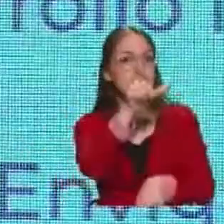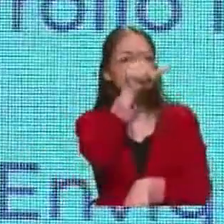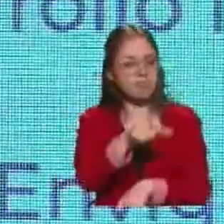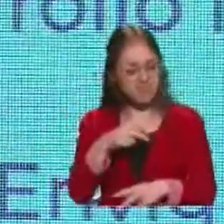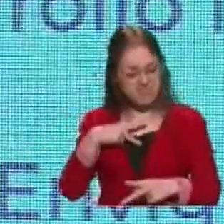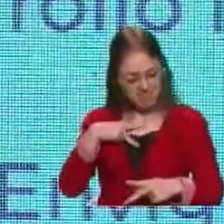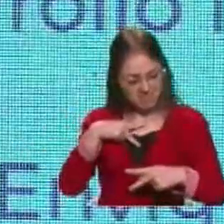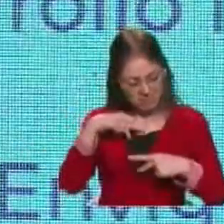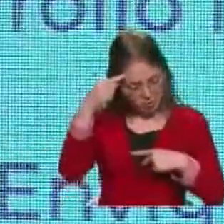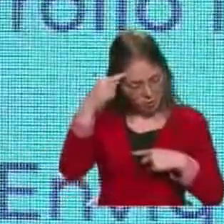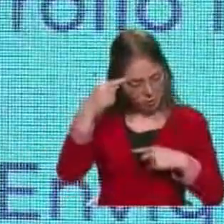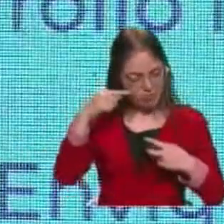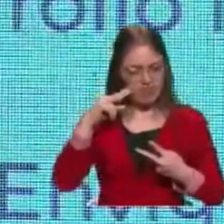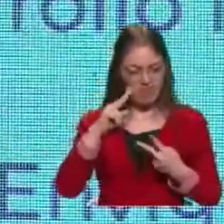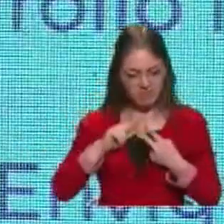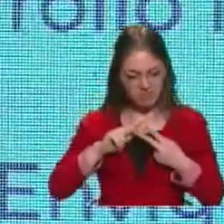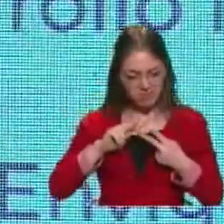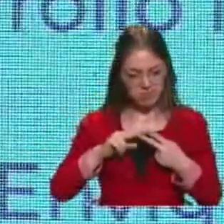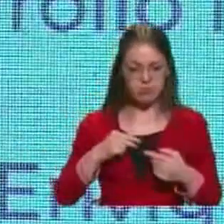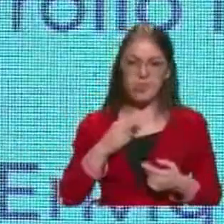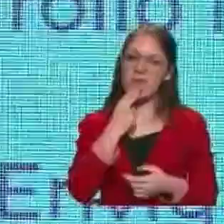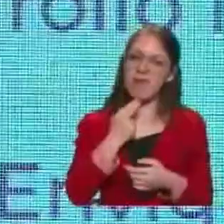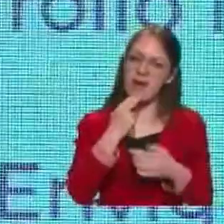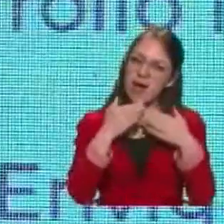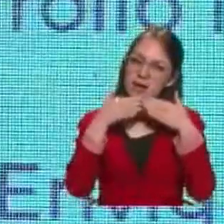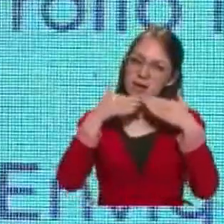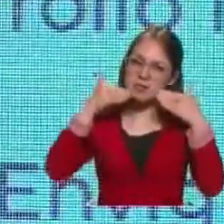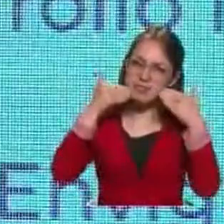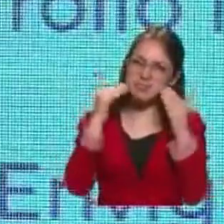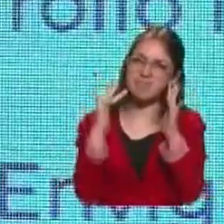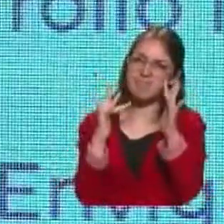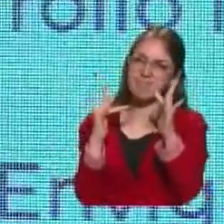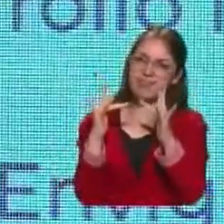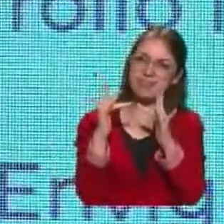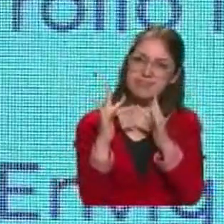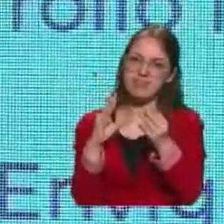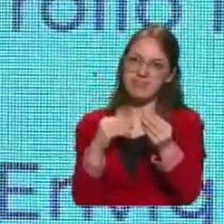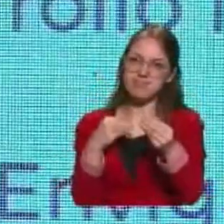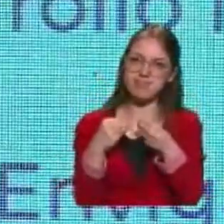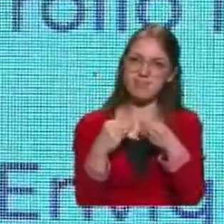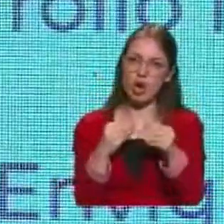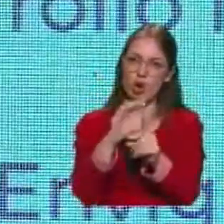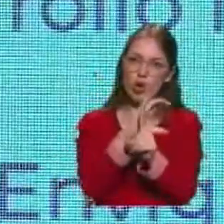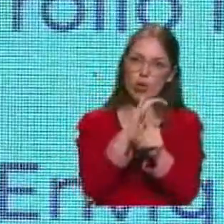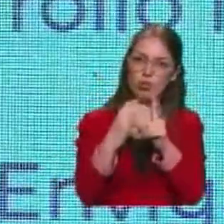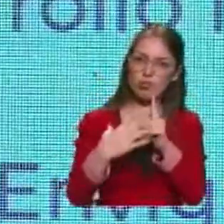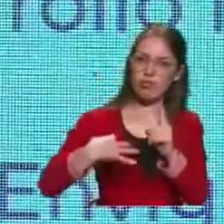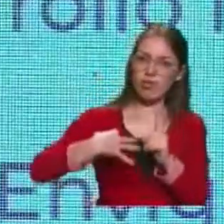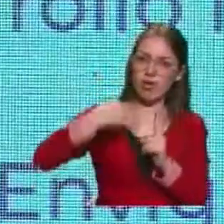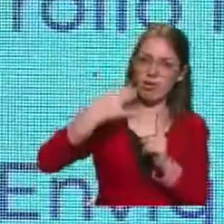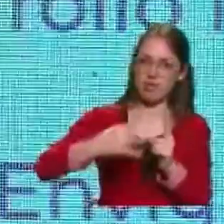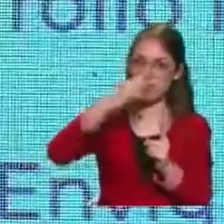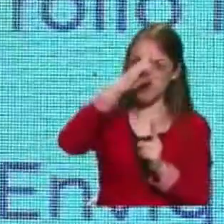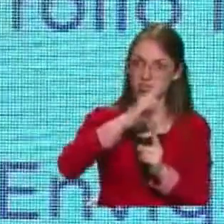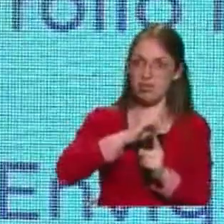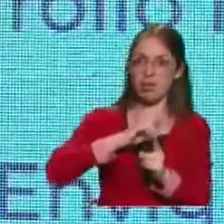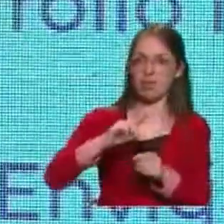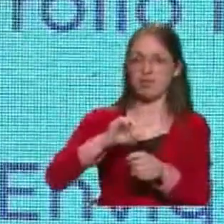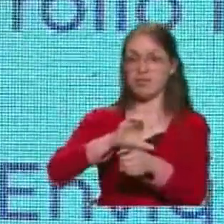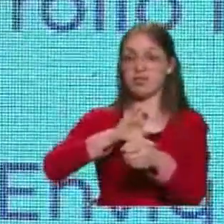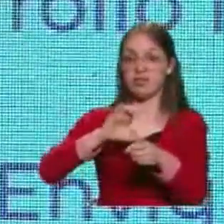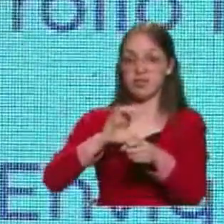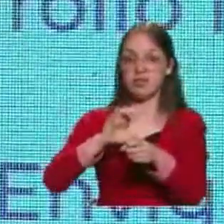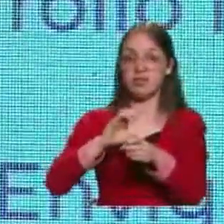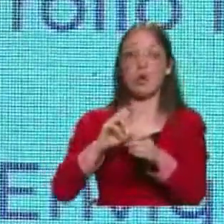medio ambiente y todos los días más adaptado una cultura ciudadana que respete su entorno y la ciudad toda la iluminación